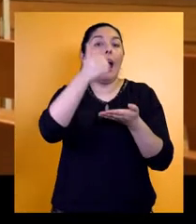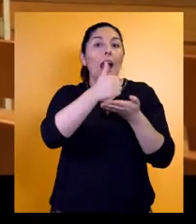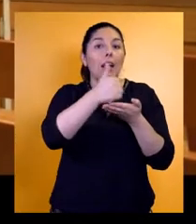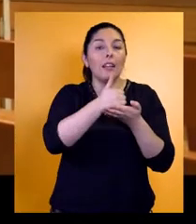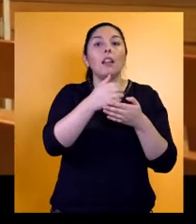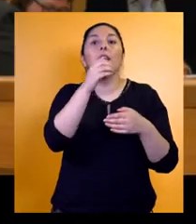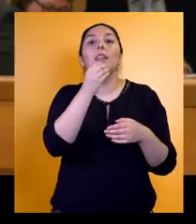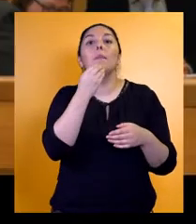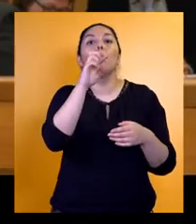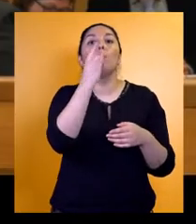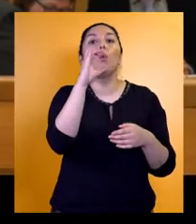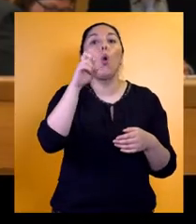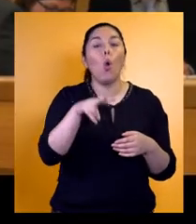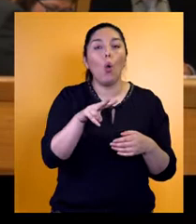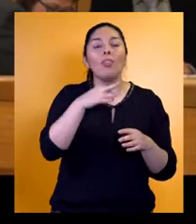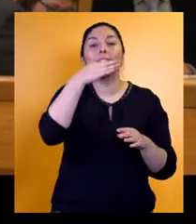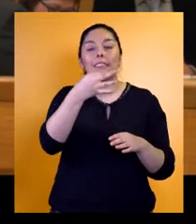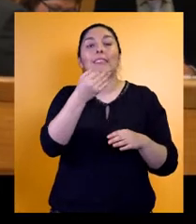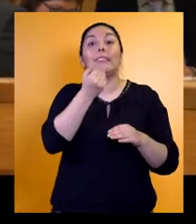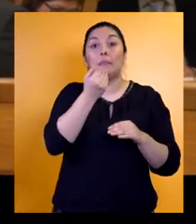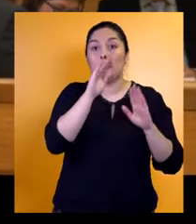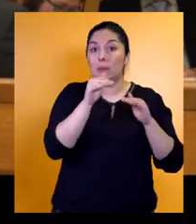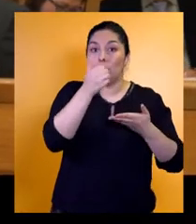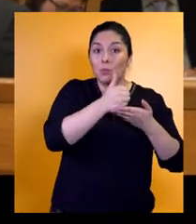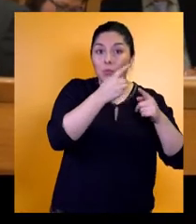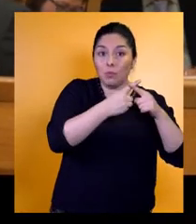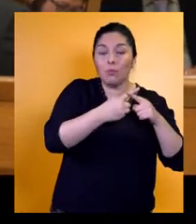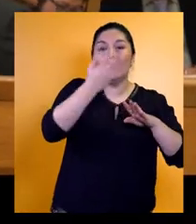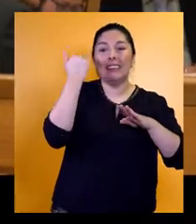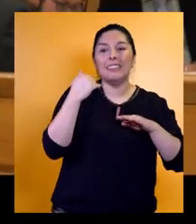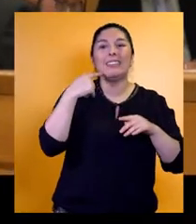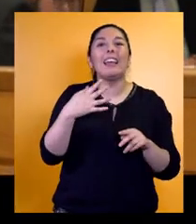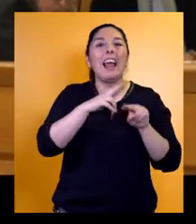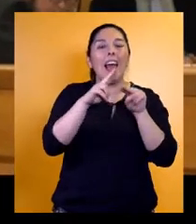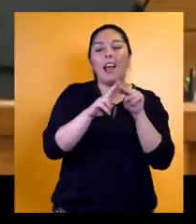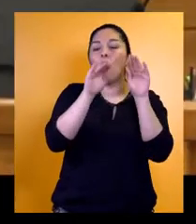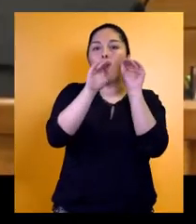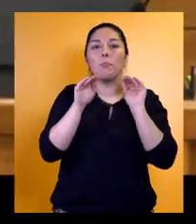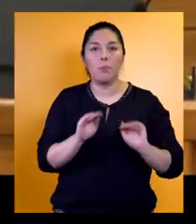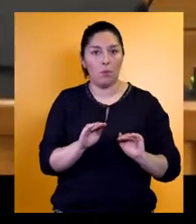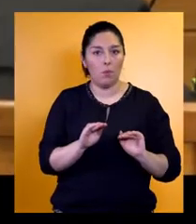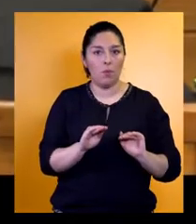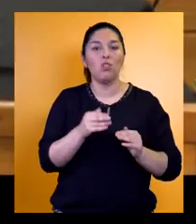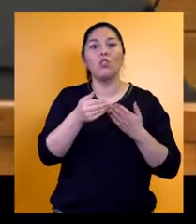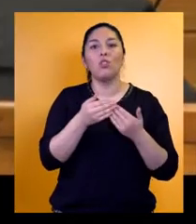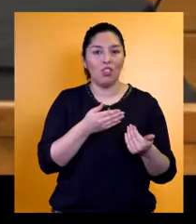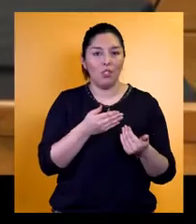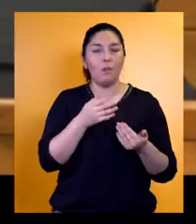estipulado en este tipo de casos ingresará el recurso de nulidad ante la Corte de Apelaciones de